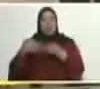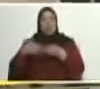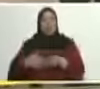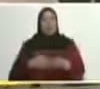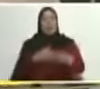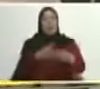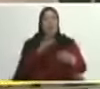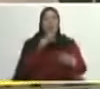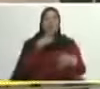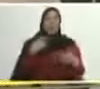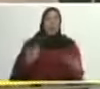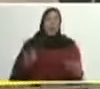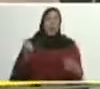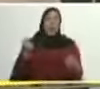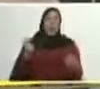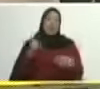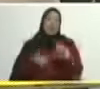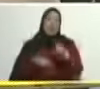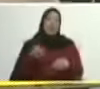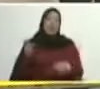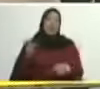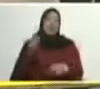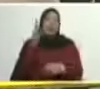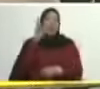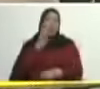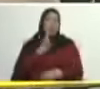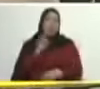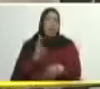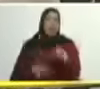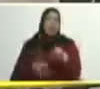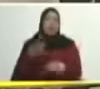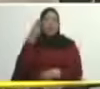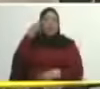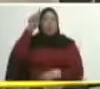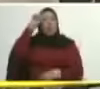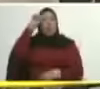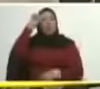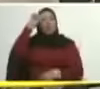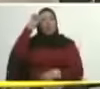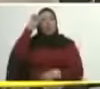esa mercancía. Han enviado algunas cosas para Cuba.